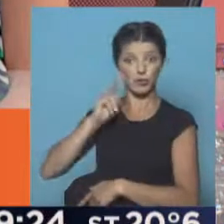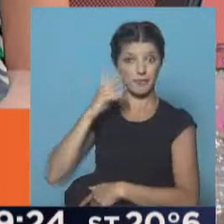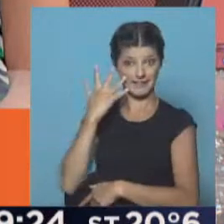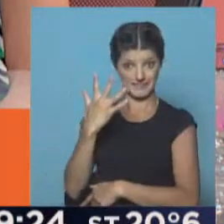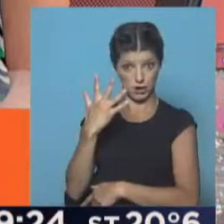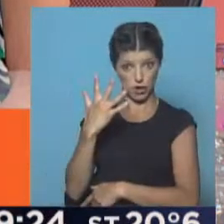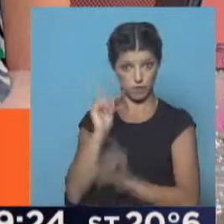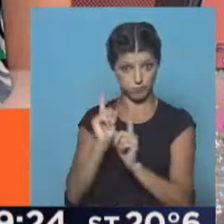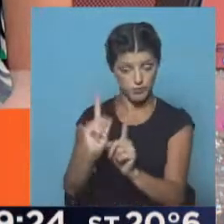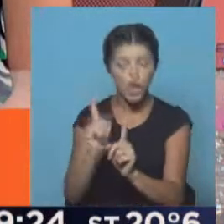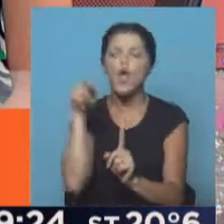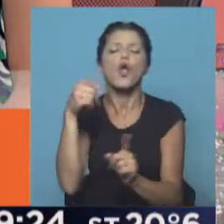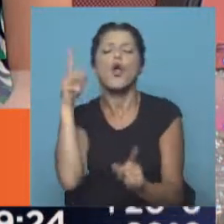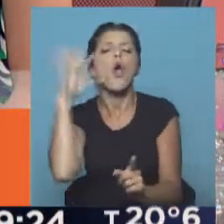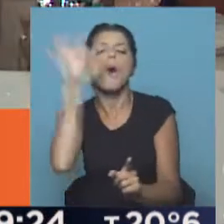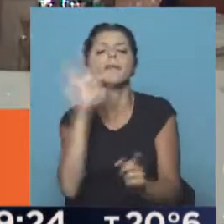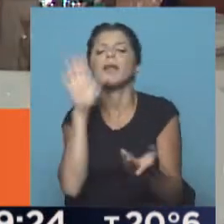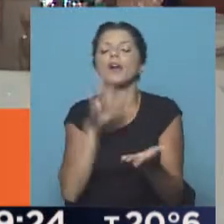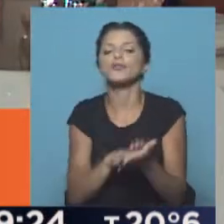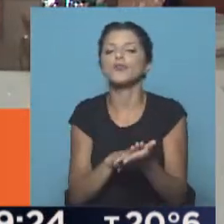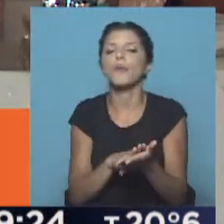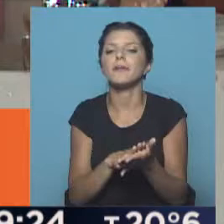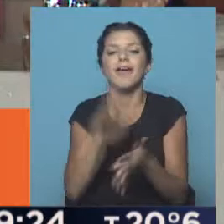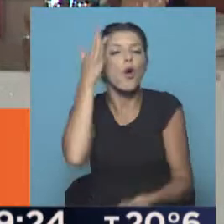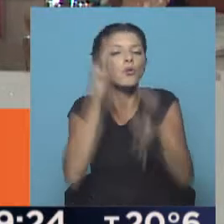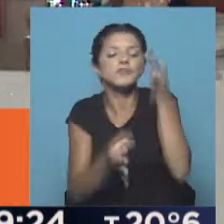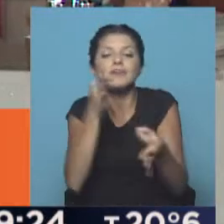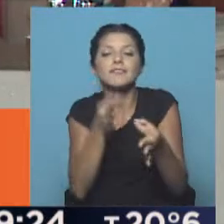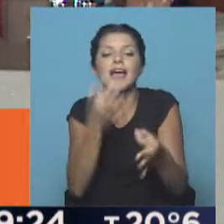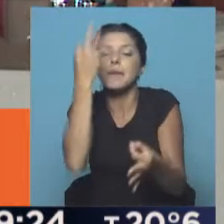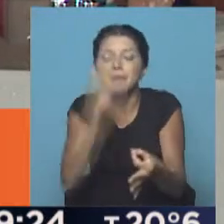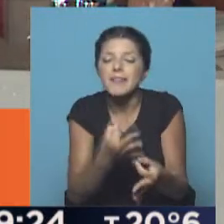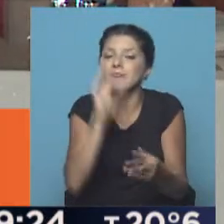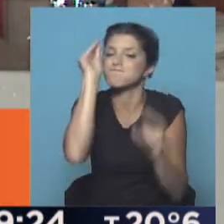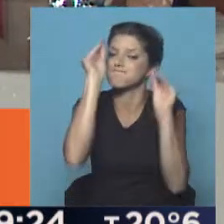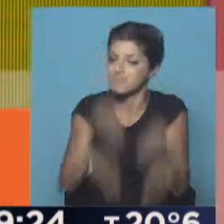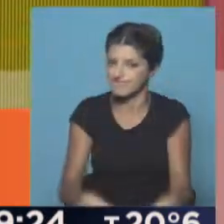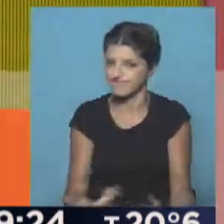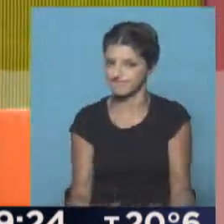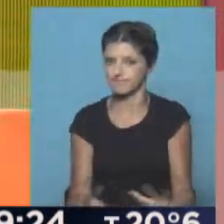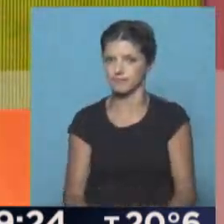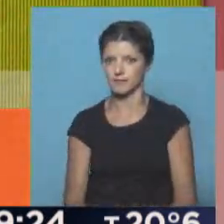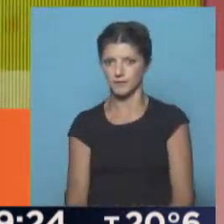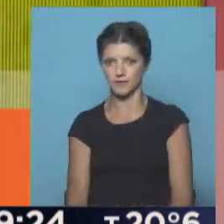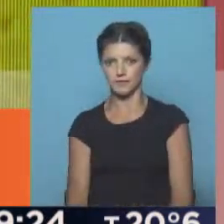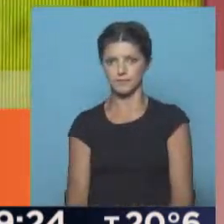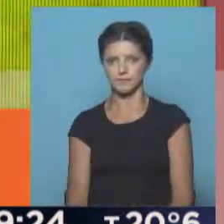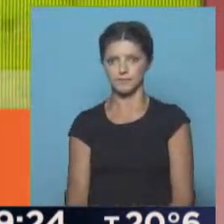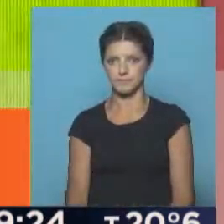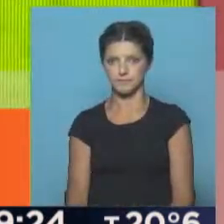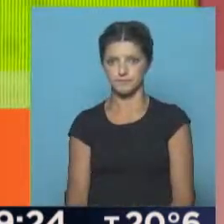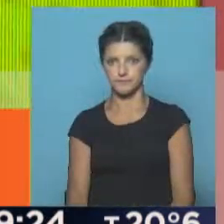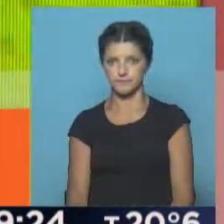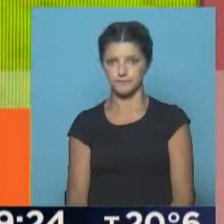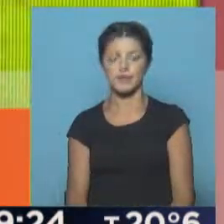¿qué reflexión puede hacer sobre esa mirada de una justicia que no llega a la gente como debería llegar? Bueno, nuestro punto de vista, nuestro punto de